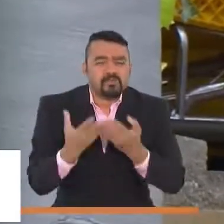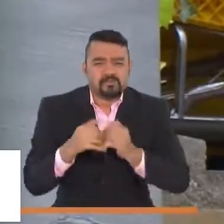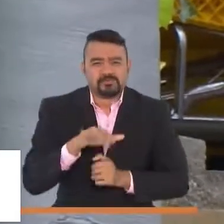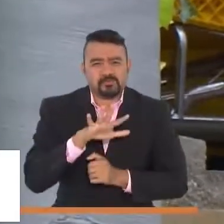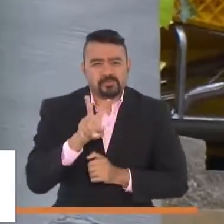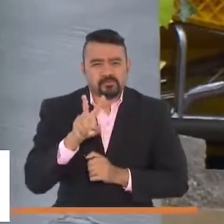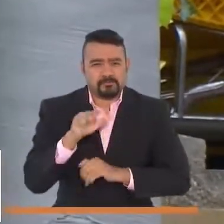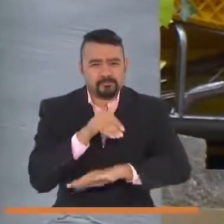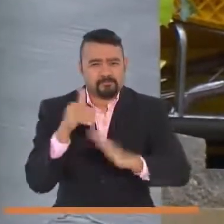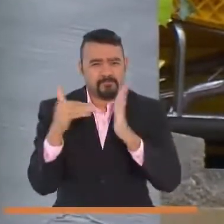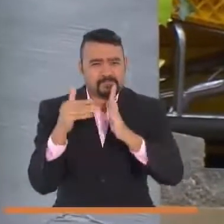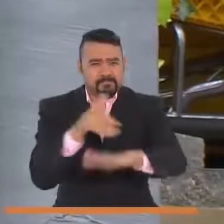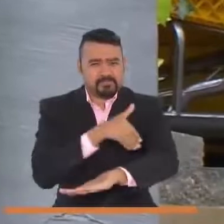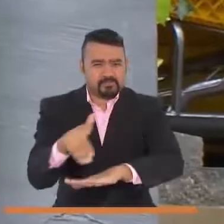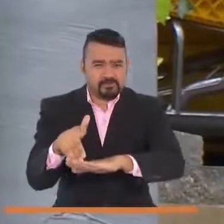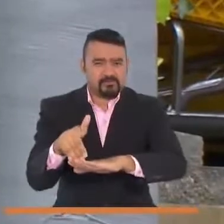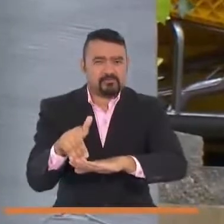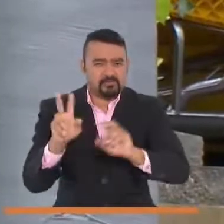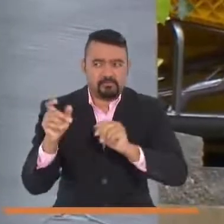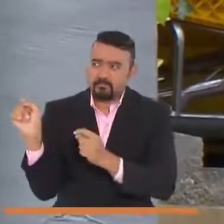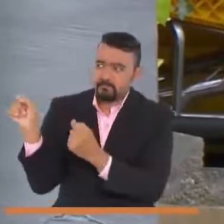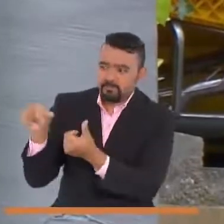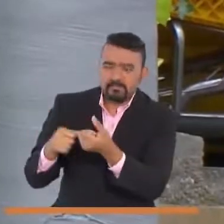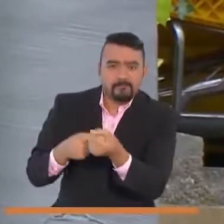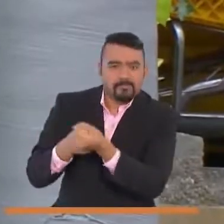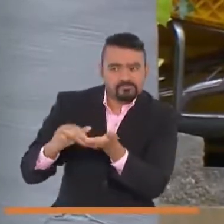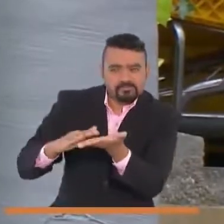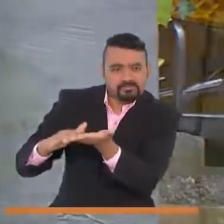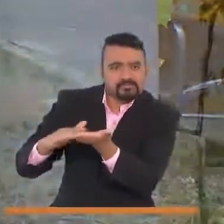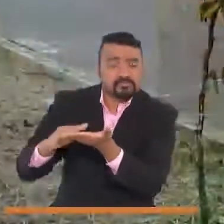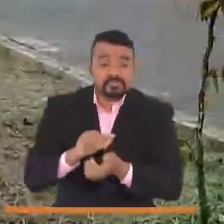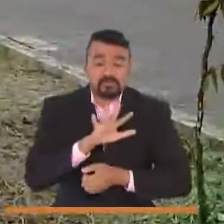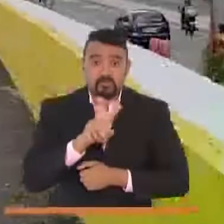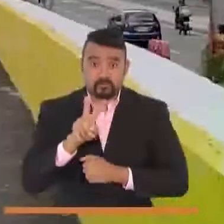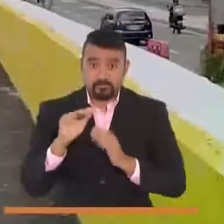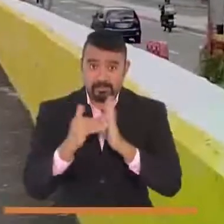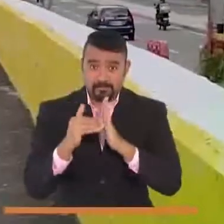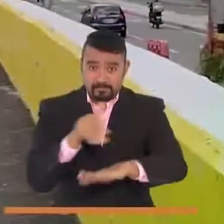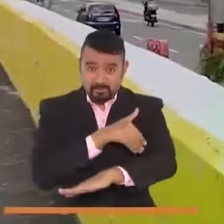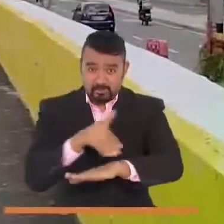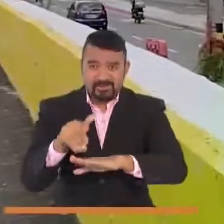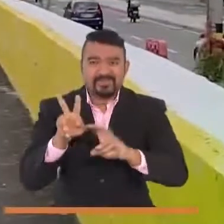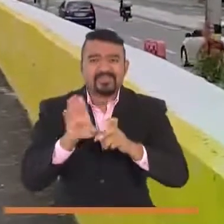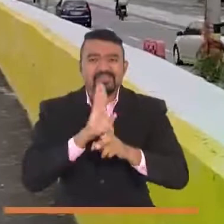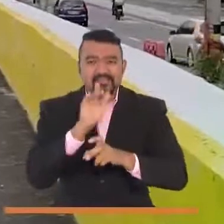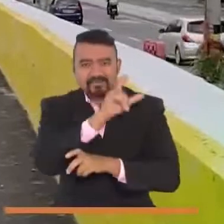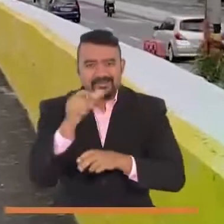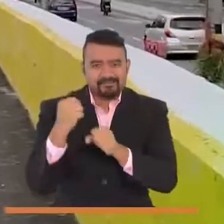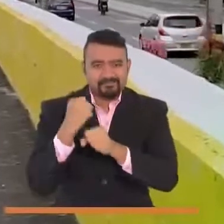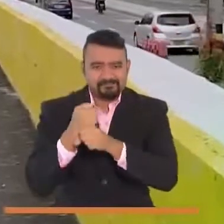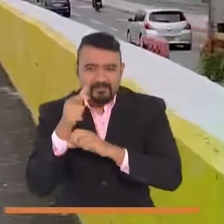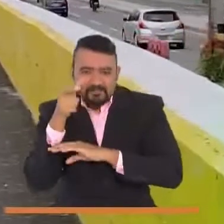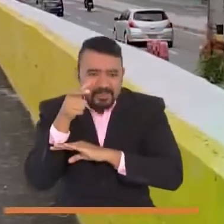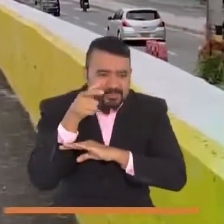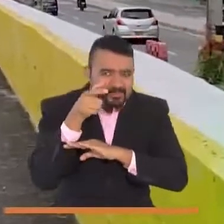millones de pesos en lo que comprende todo el proyecto de infraestructura y otros 5 mil millones en lo que comprendió la interventoría. Es un proyecto